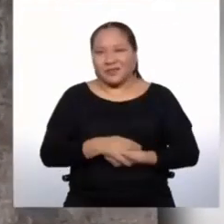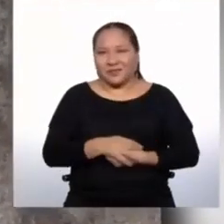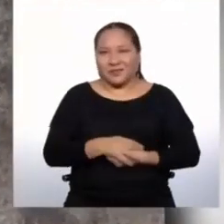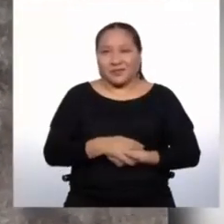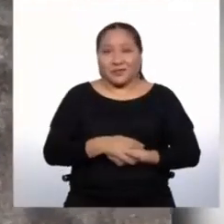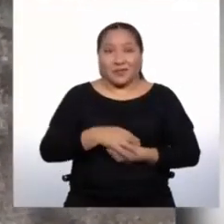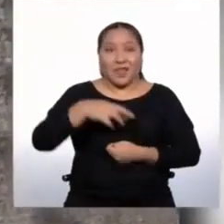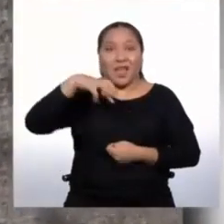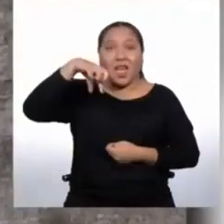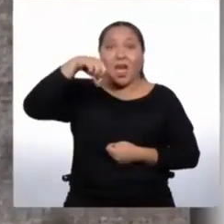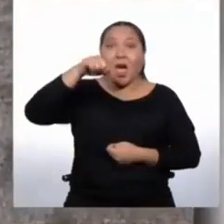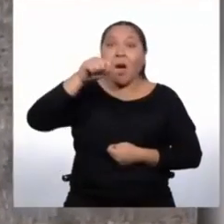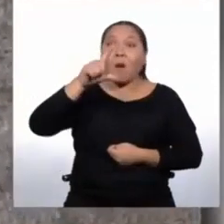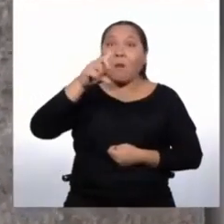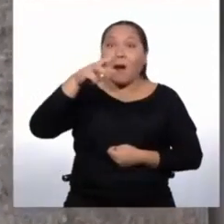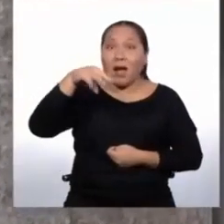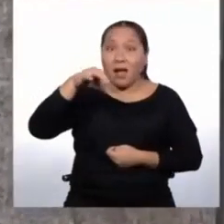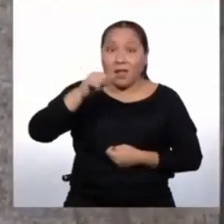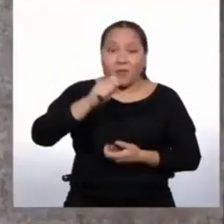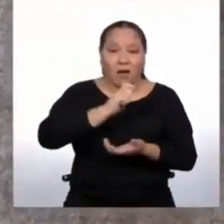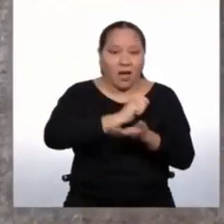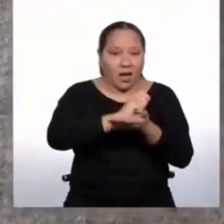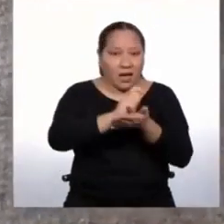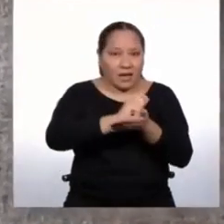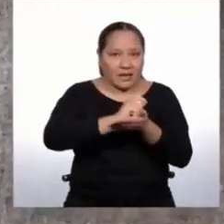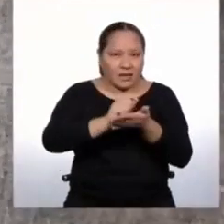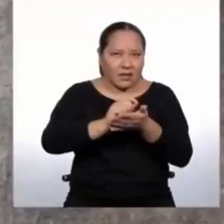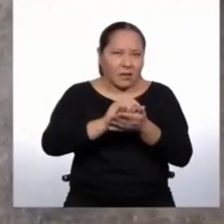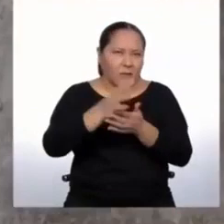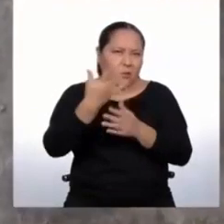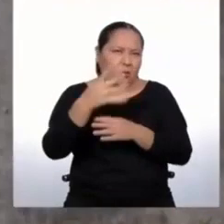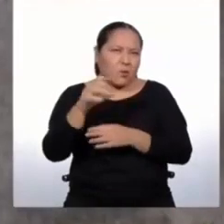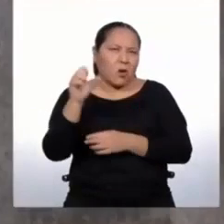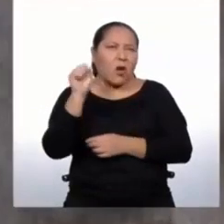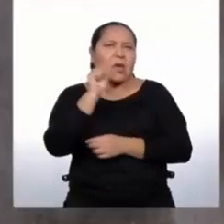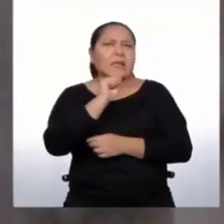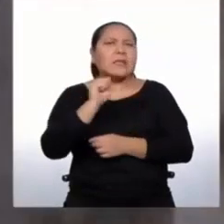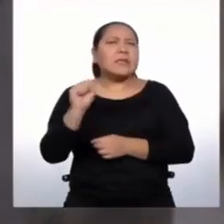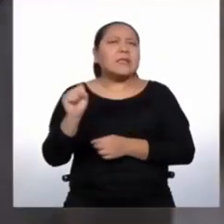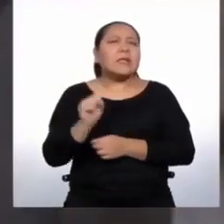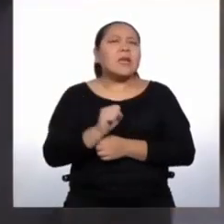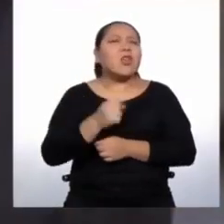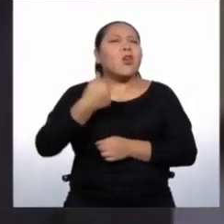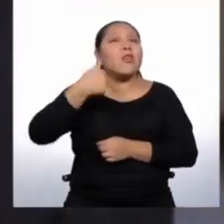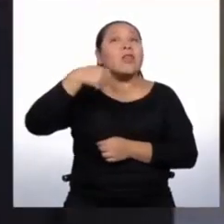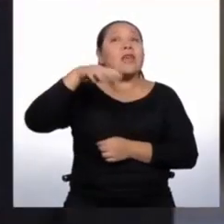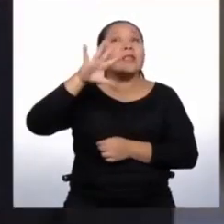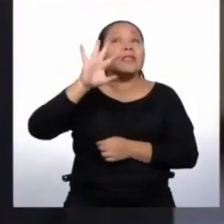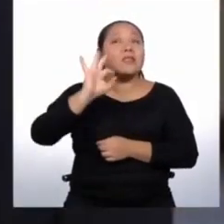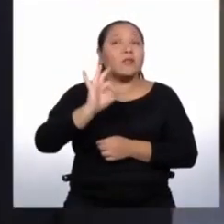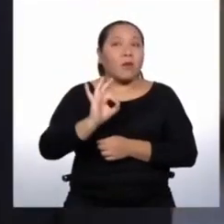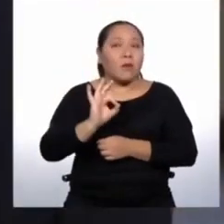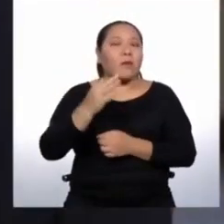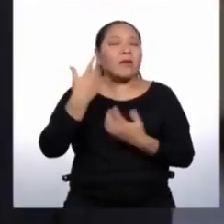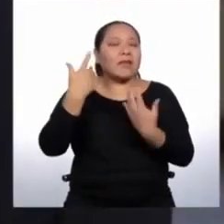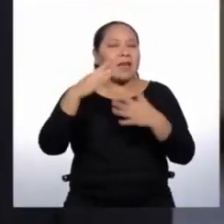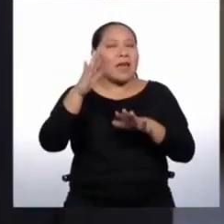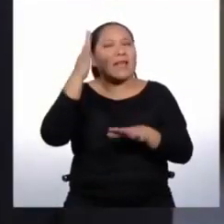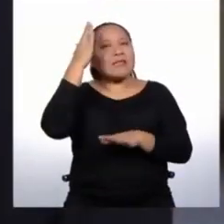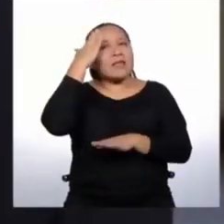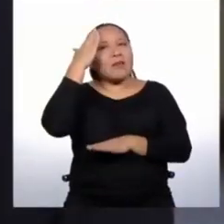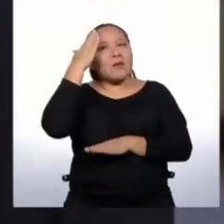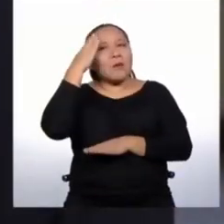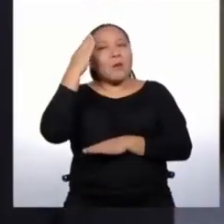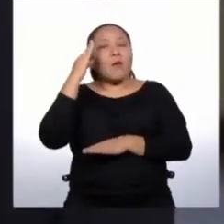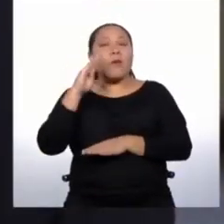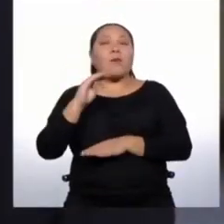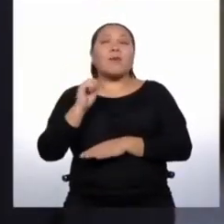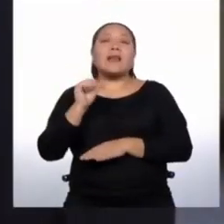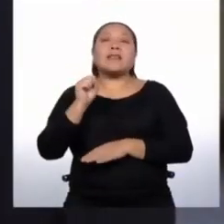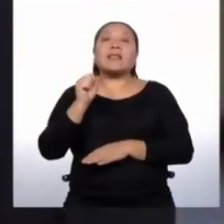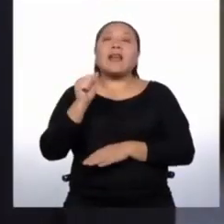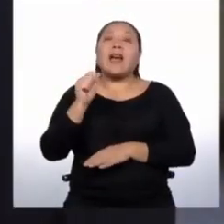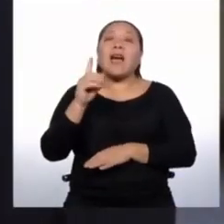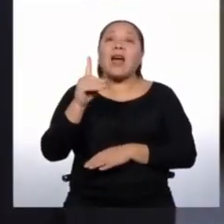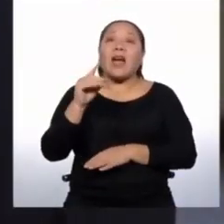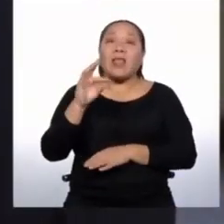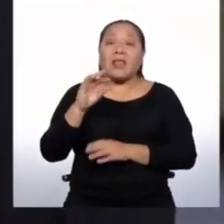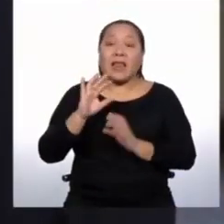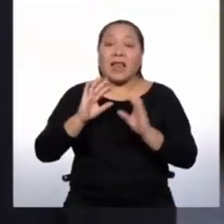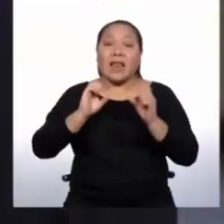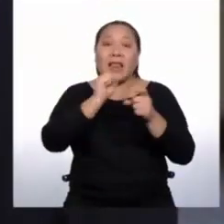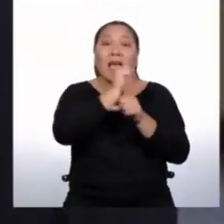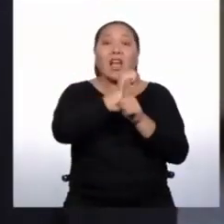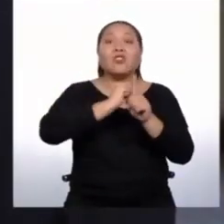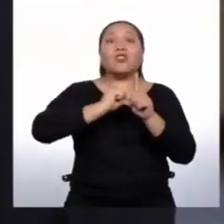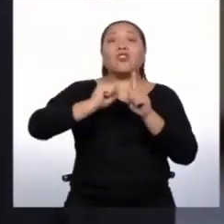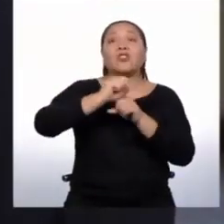Palma escribe a partir de mediados del siglo XIX y como bien sabemos por Basadre, la sociedad peruana del